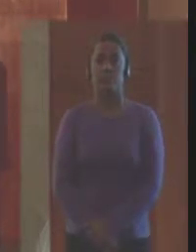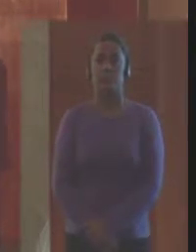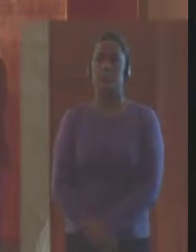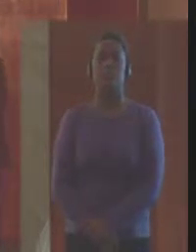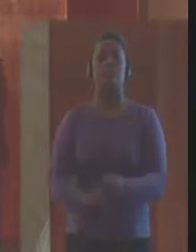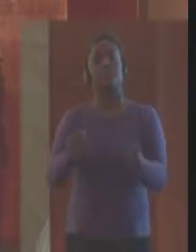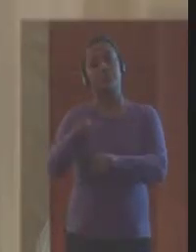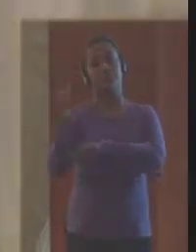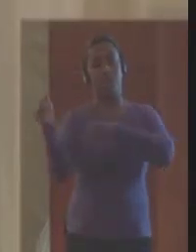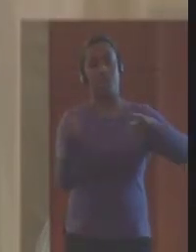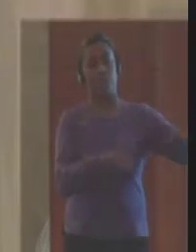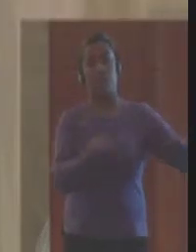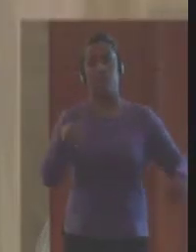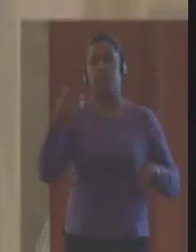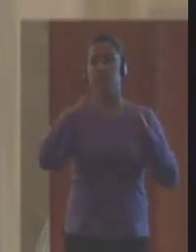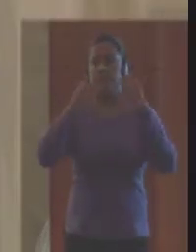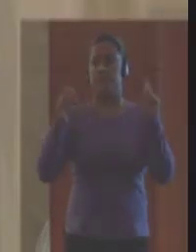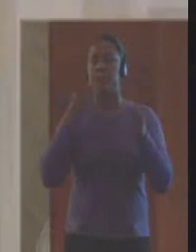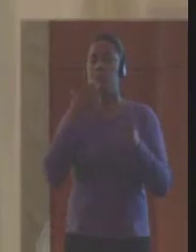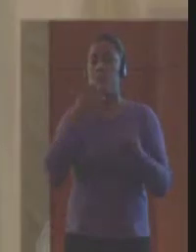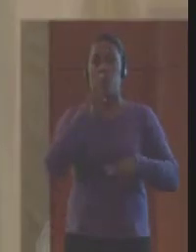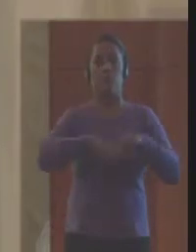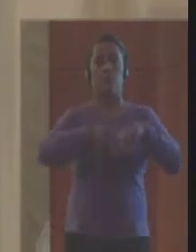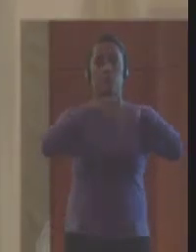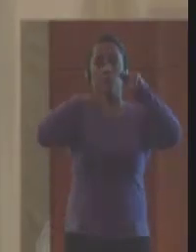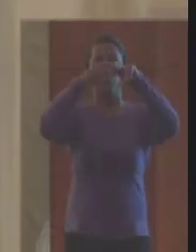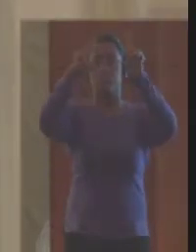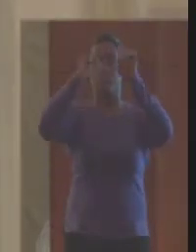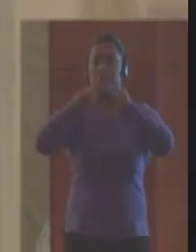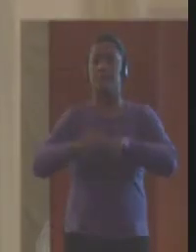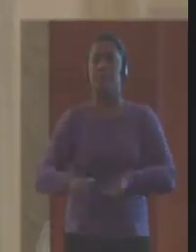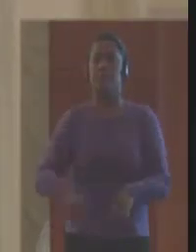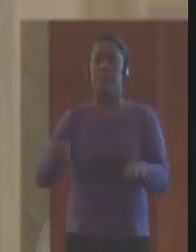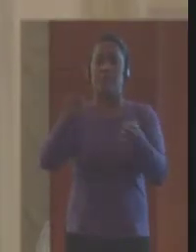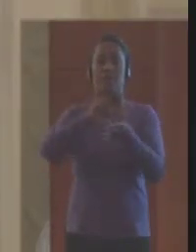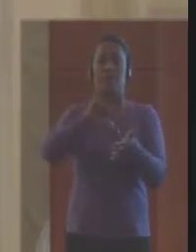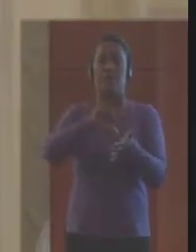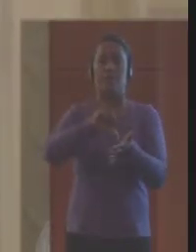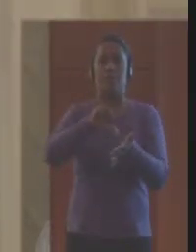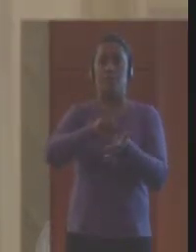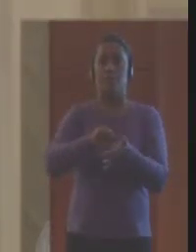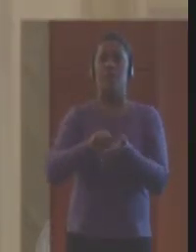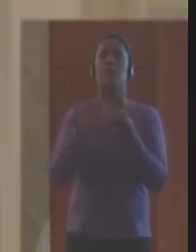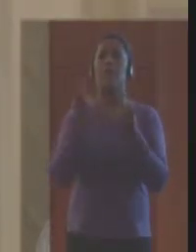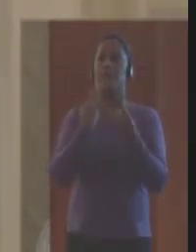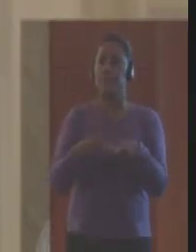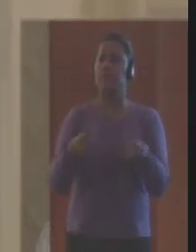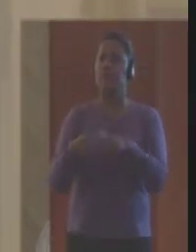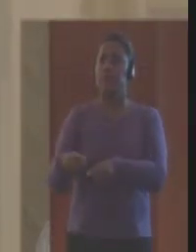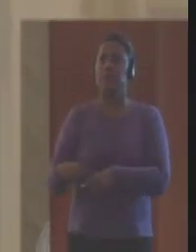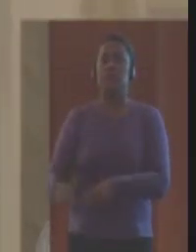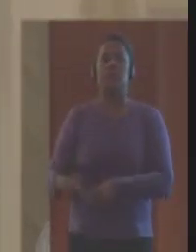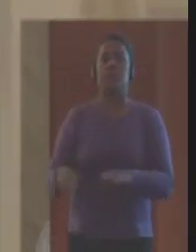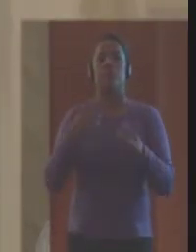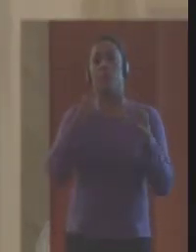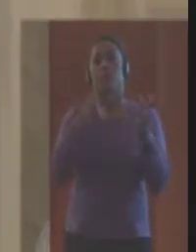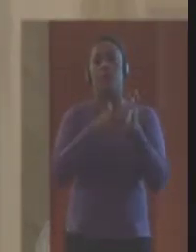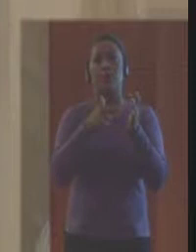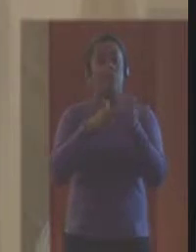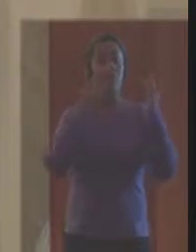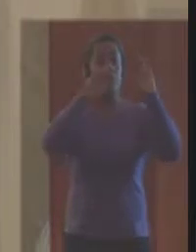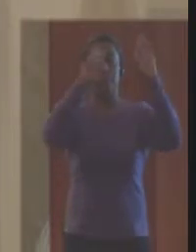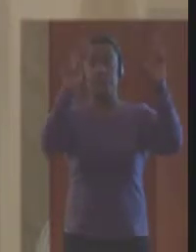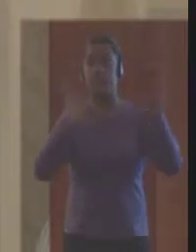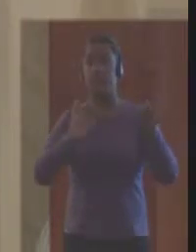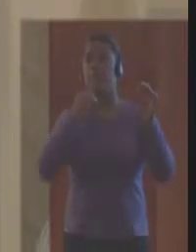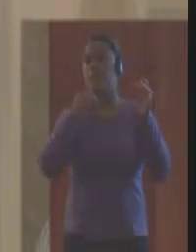El otro tema es que con la construcción que hemos realizado en nuestras ciudades generamos unas circunstancias específicas.